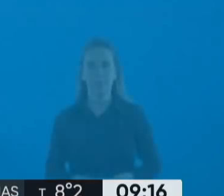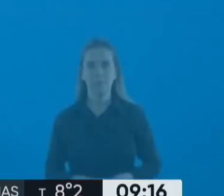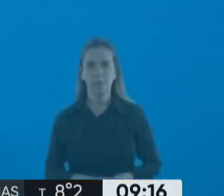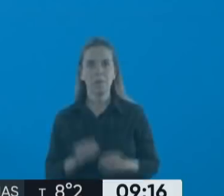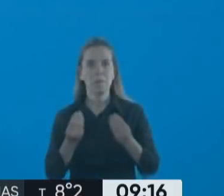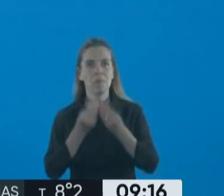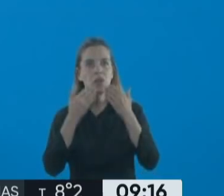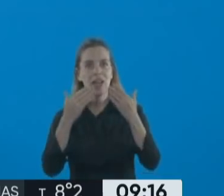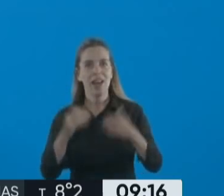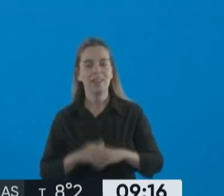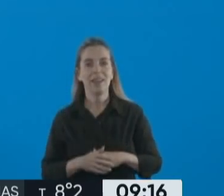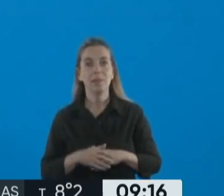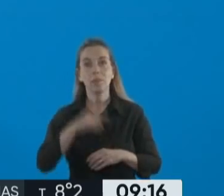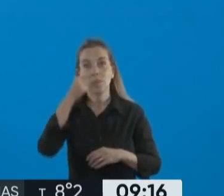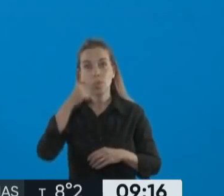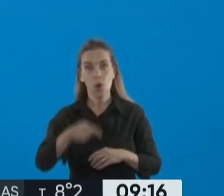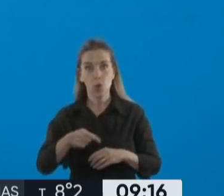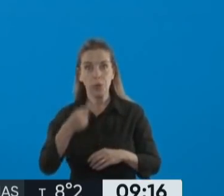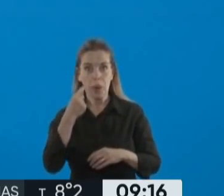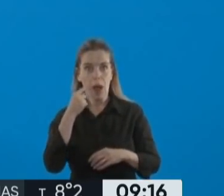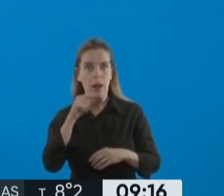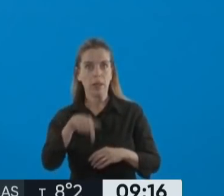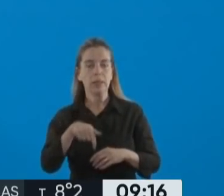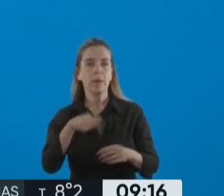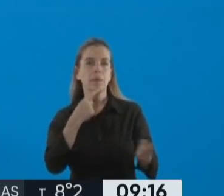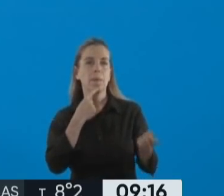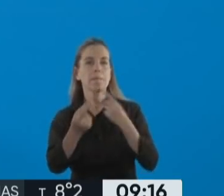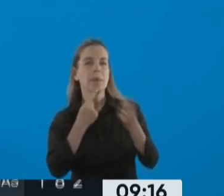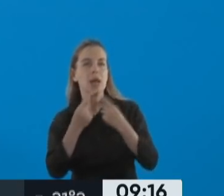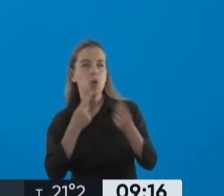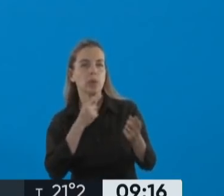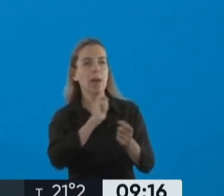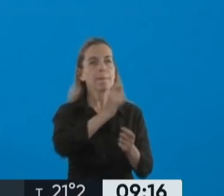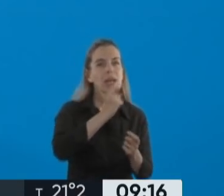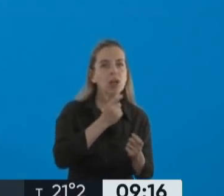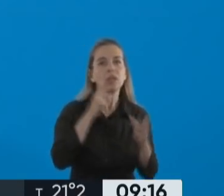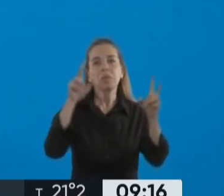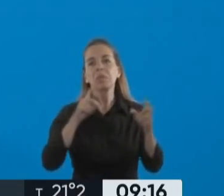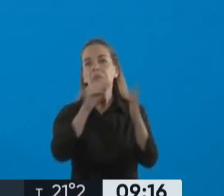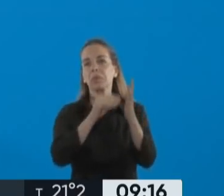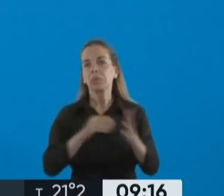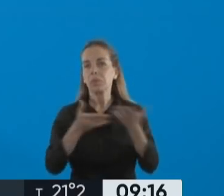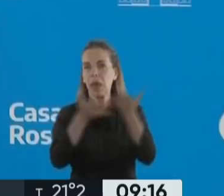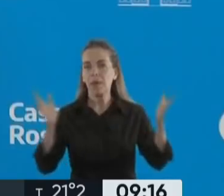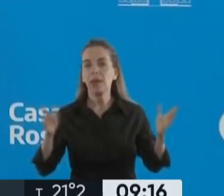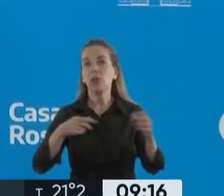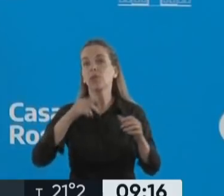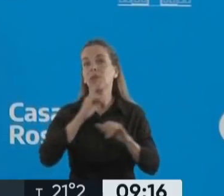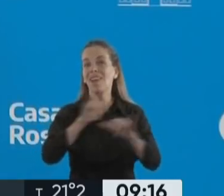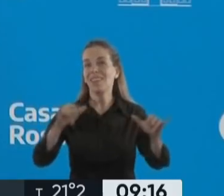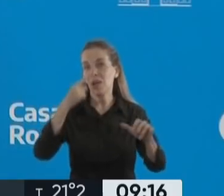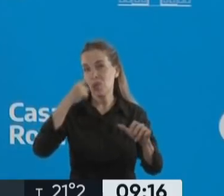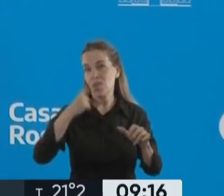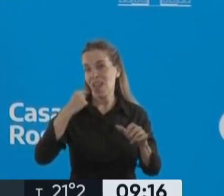Bueno, muchas gracias. Finalmente, y antes de pasar a las preguntas, a agenda abierta, queremos decirles que en los últimos días